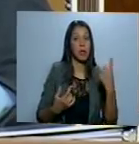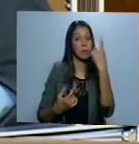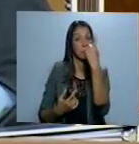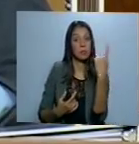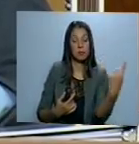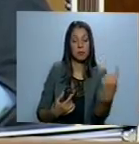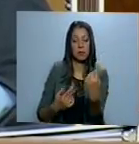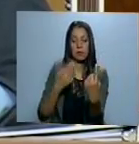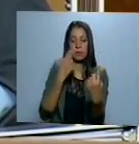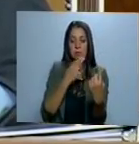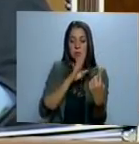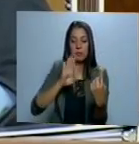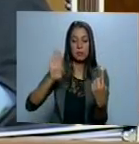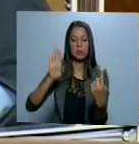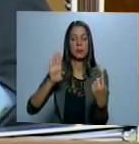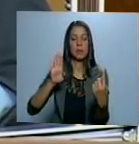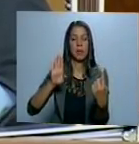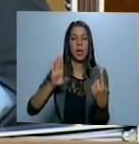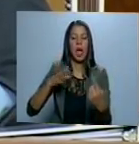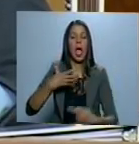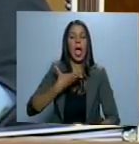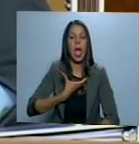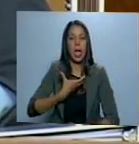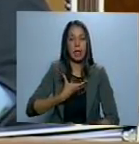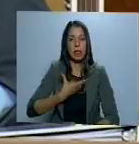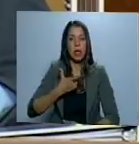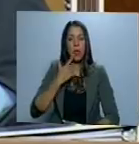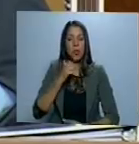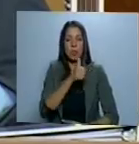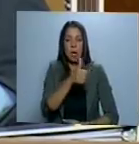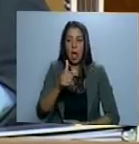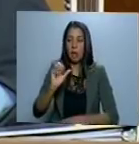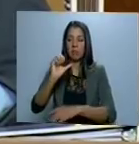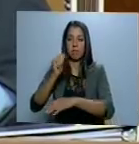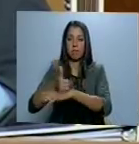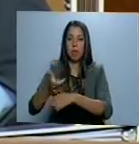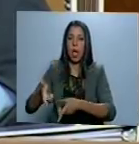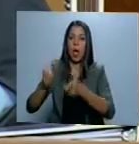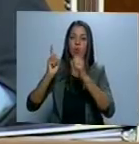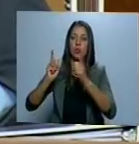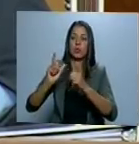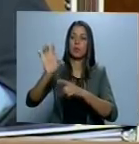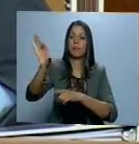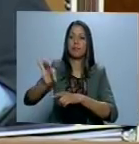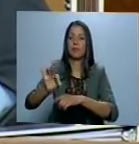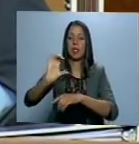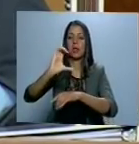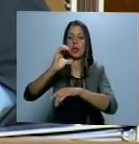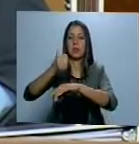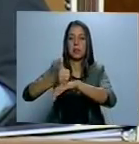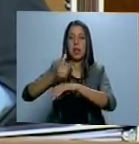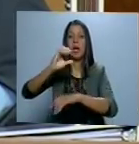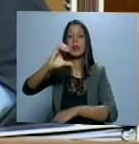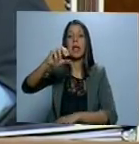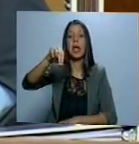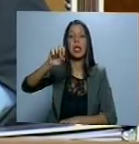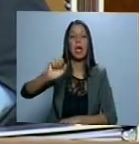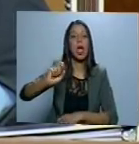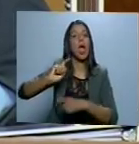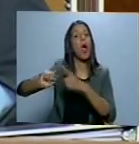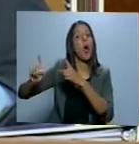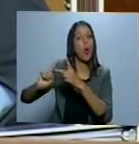deberá invitarse a las autoridades estatales y municipales competentes, a las autoridades del Consejo Nacional Electoral y a otras